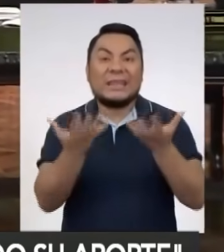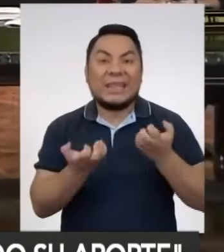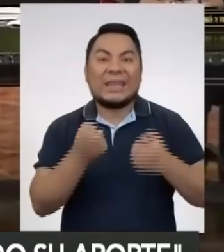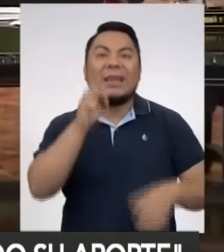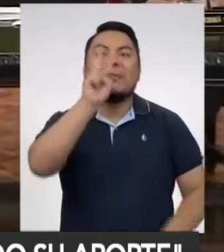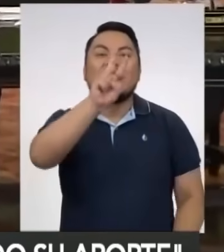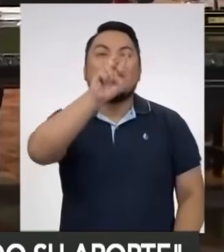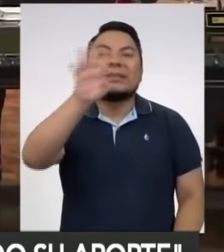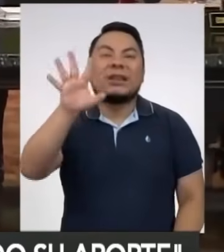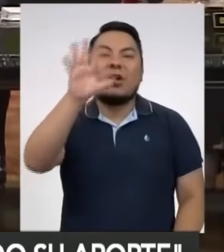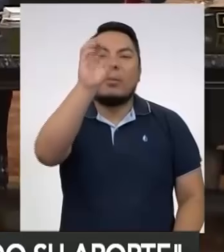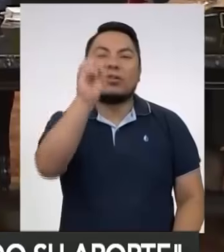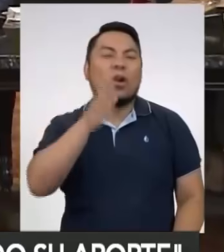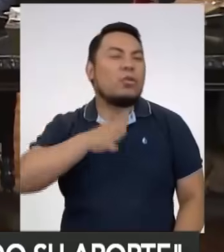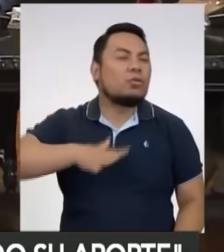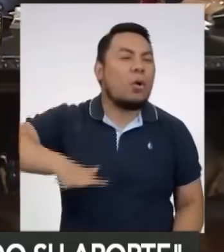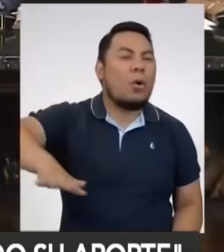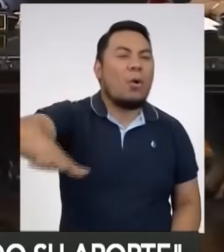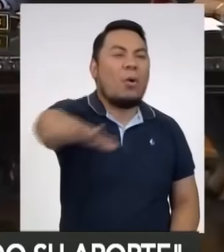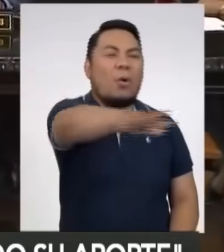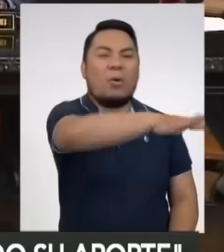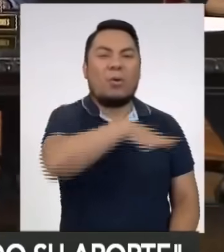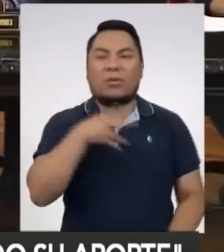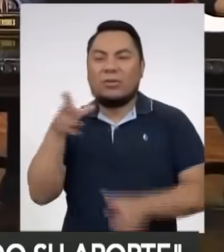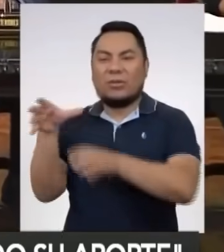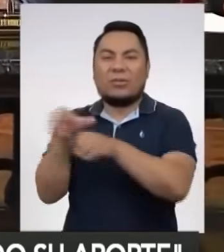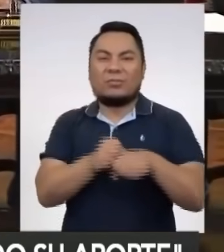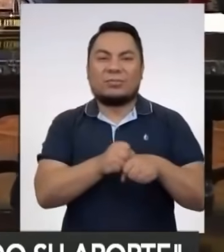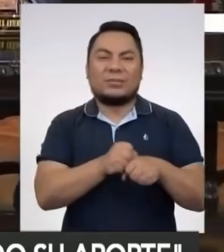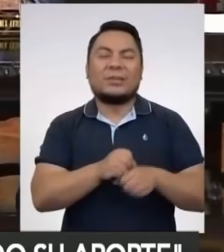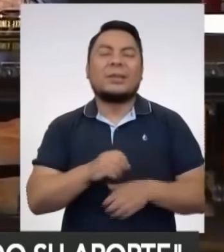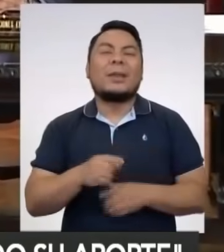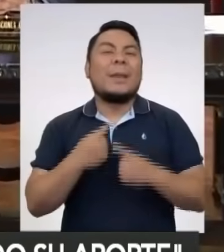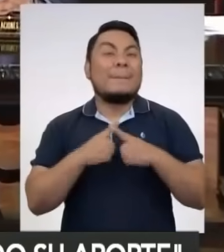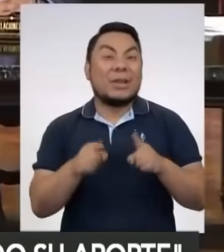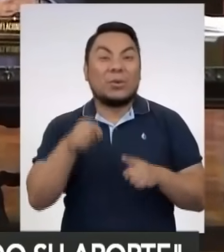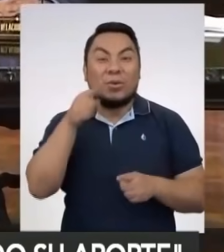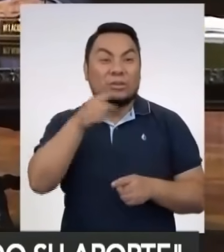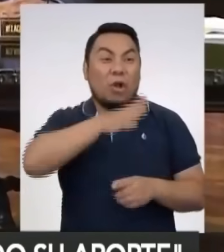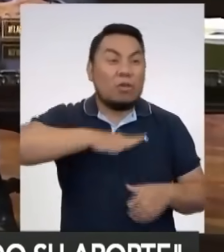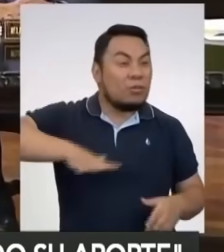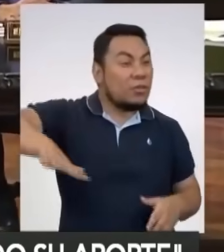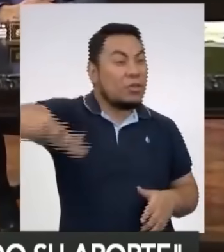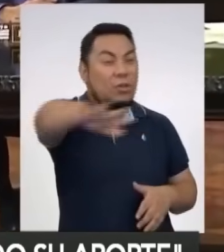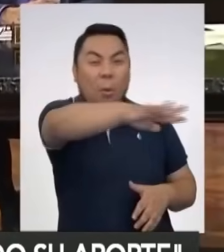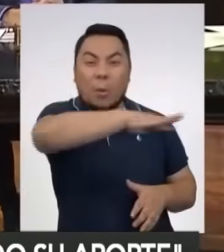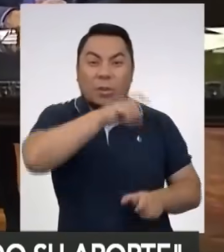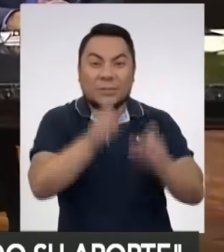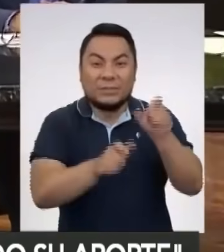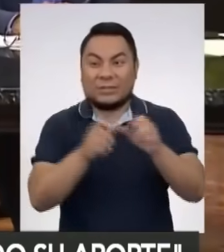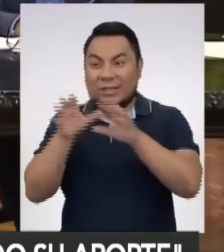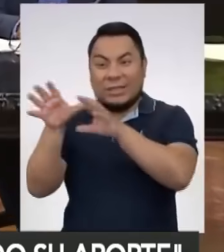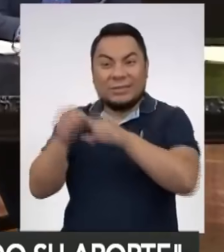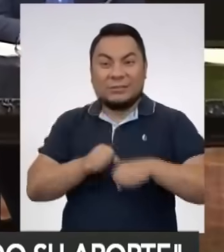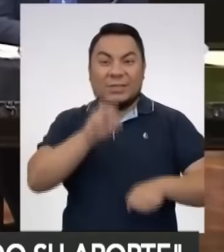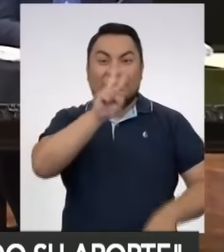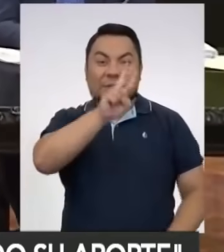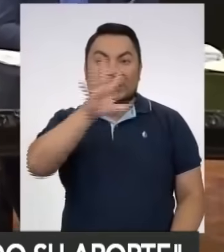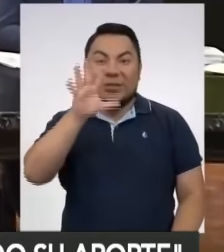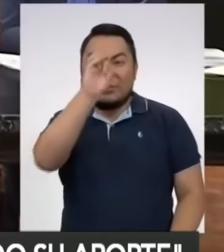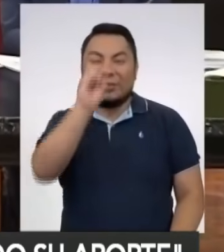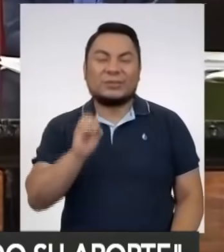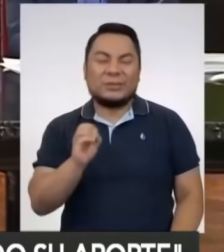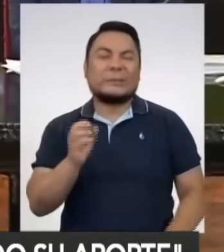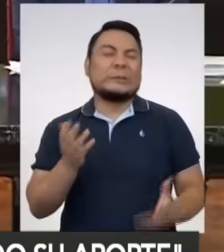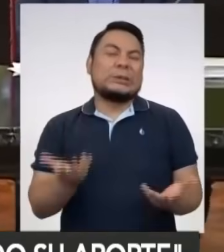todos, permitir 25%. Pero eso genera distorsiones. Con eso, miren, nosotros estamos atendiendo con